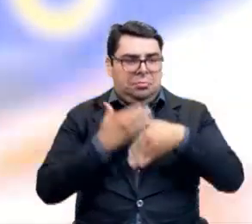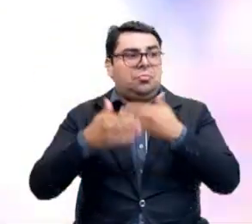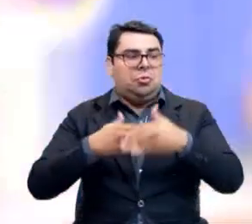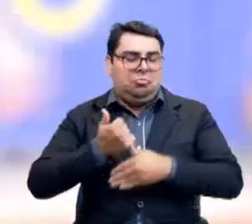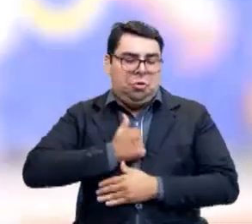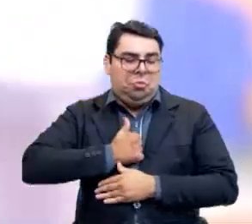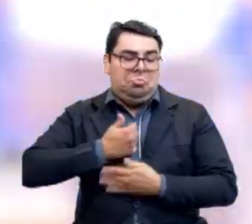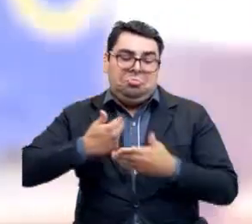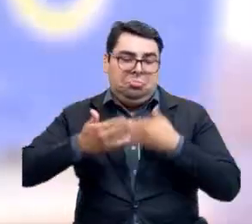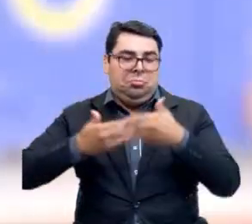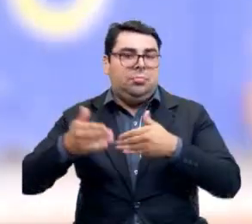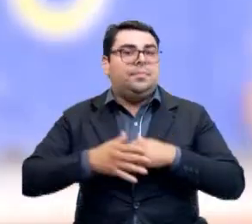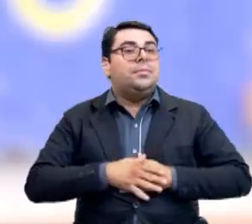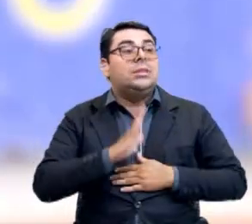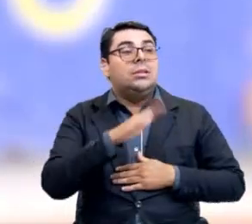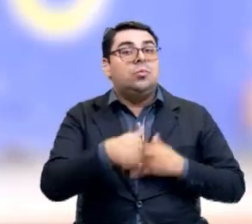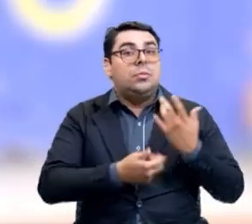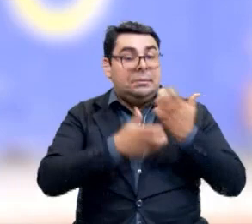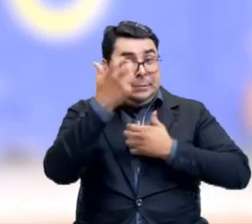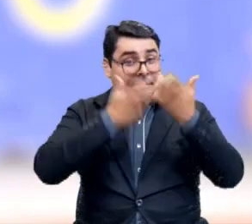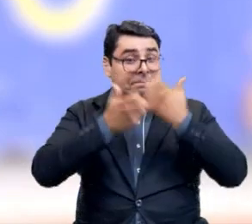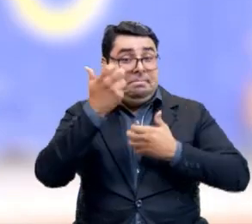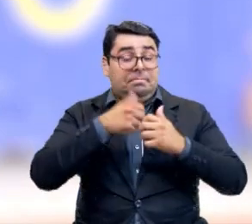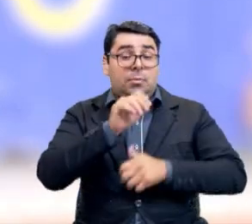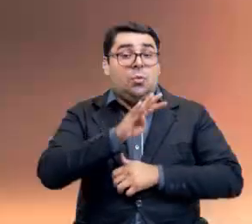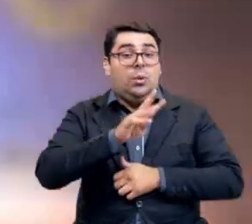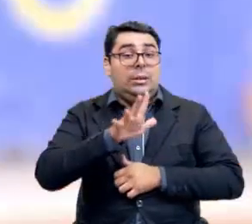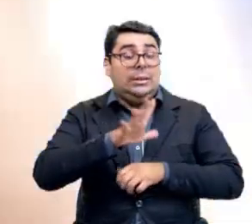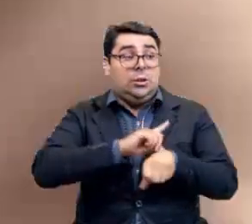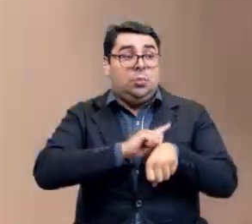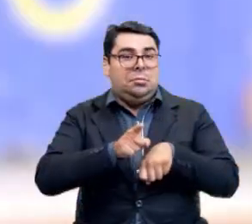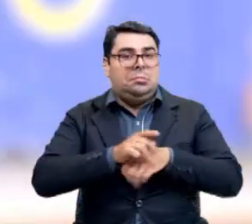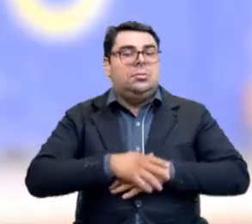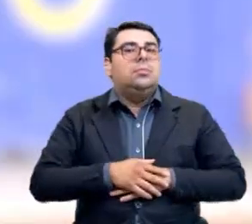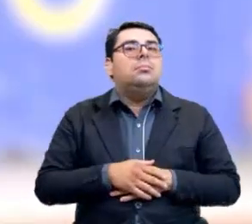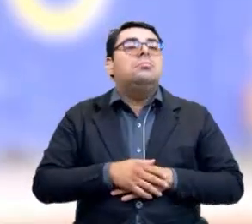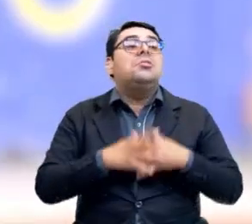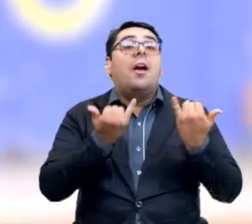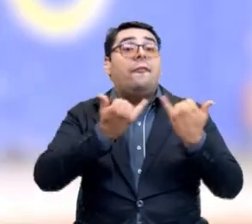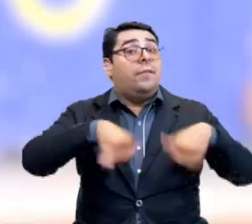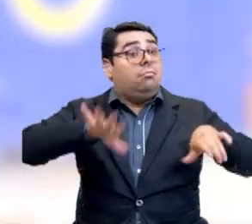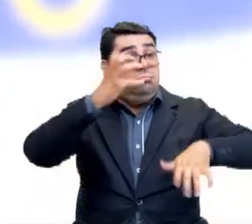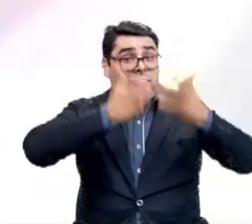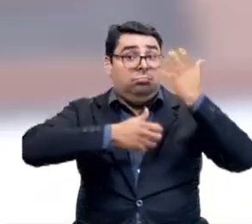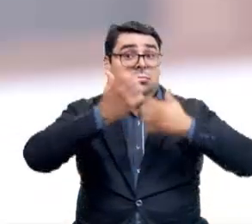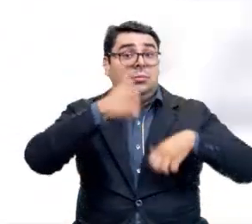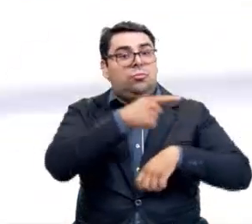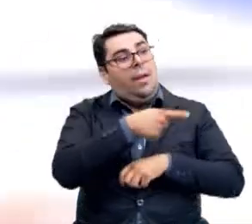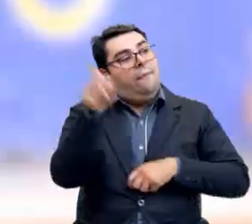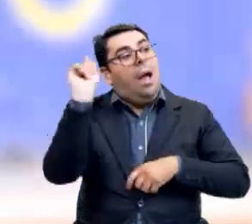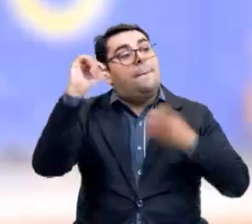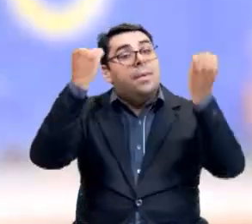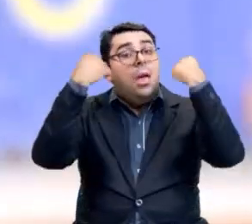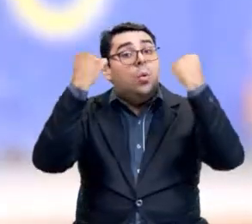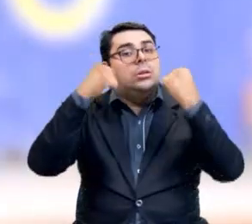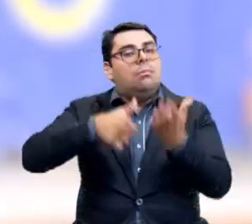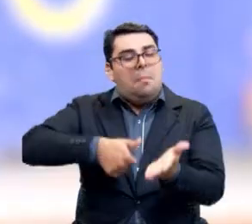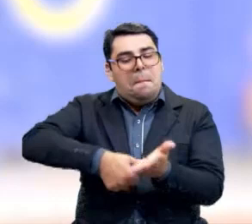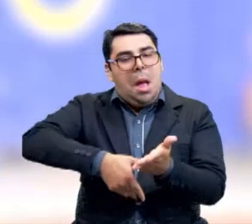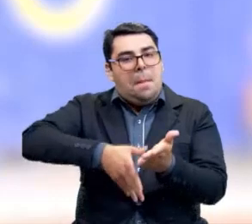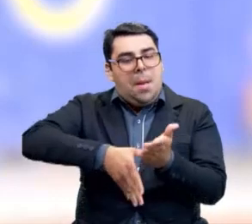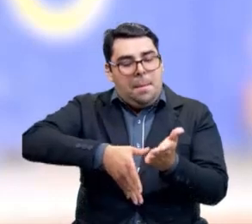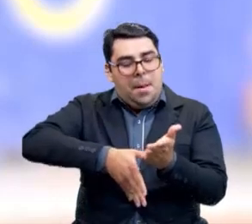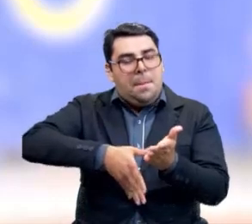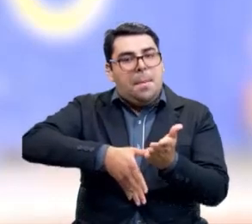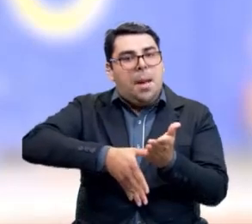proceso. Presenta examen médico que más o menos dura 45 minutos. Apenas salga el examen médico, vas a pie de cuesta, colocas una huellita y nos